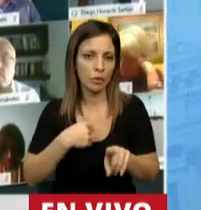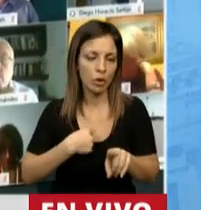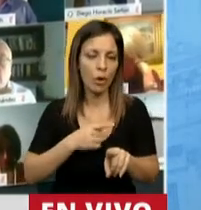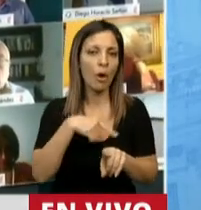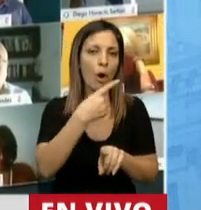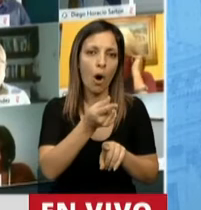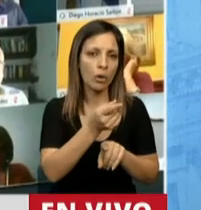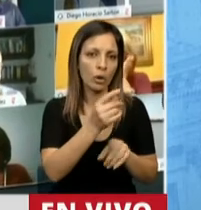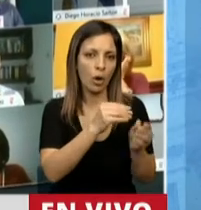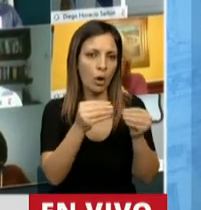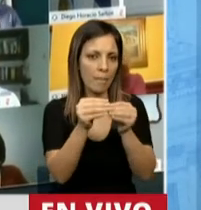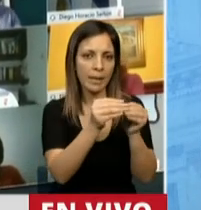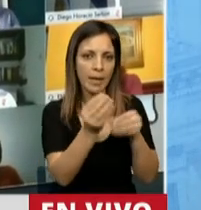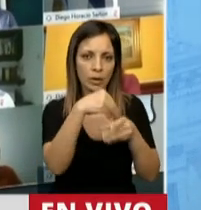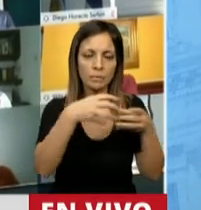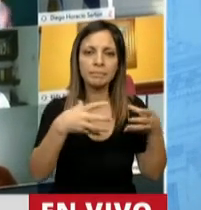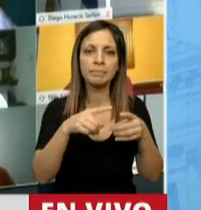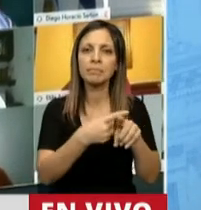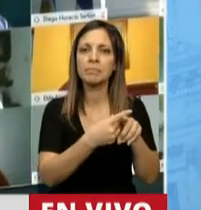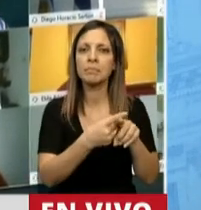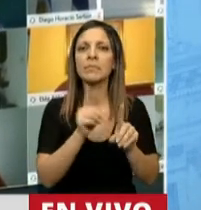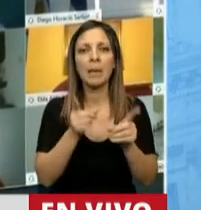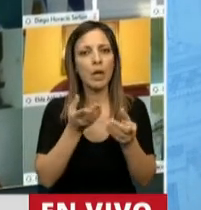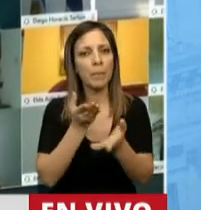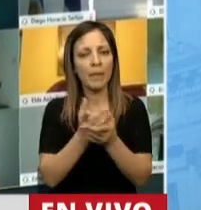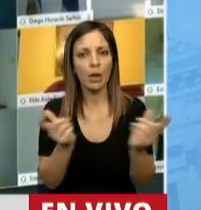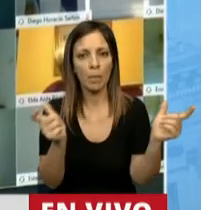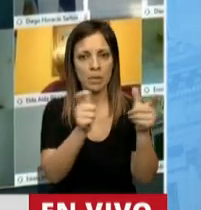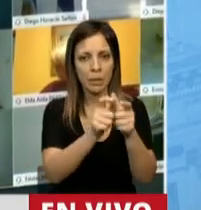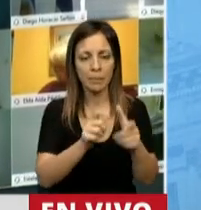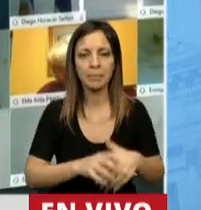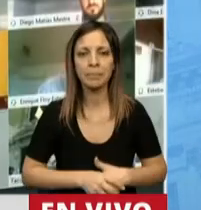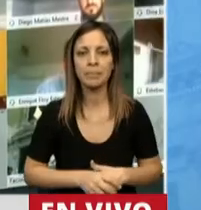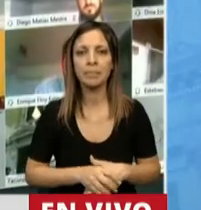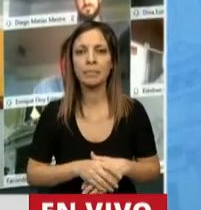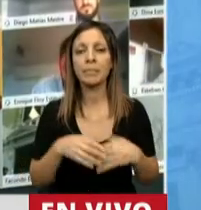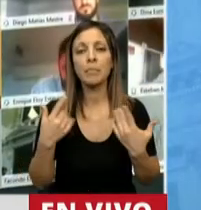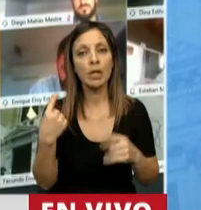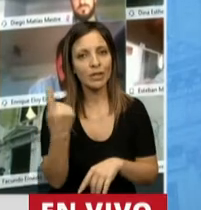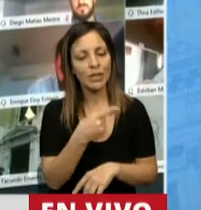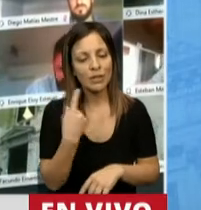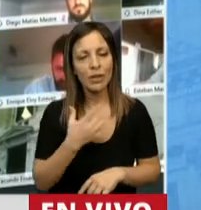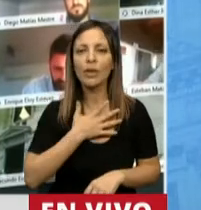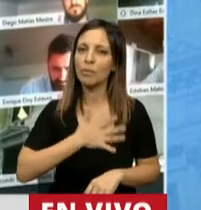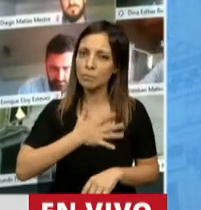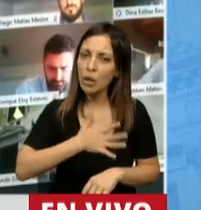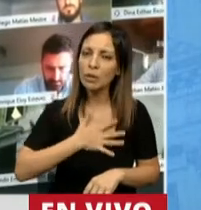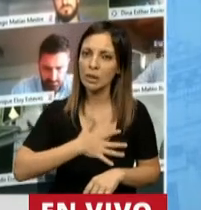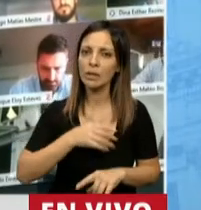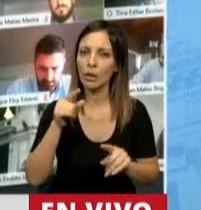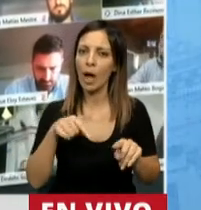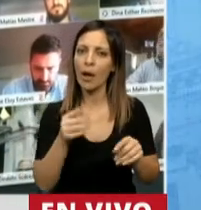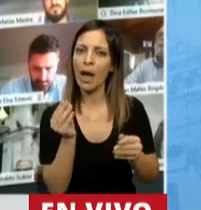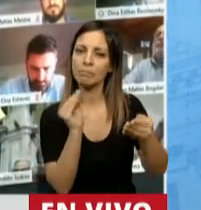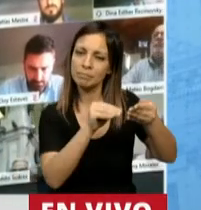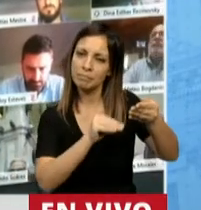miembros del bloque que lo han citado lo han solicitado en comisión es por eso que celebramos que se reconozca en esta ampliación del